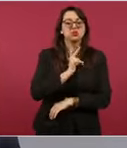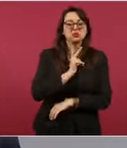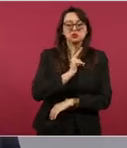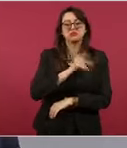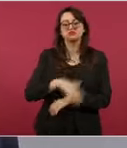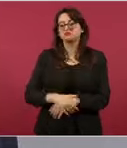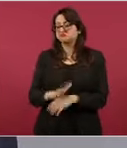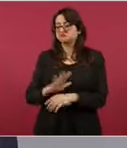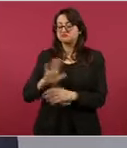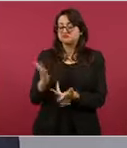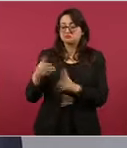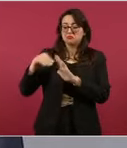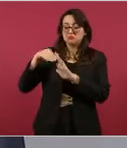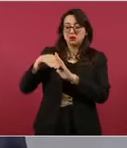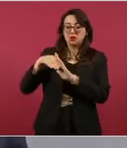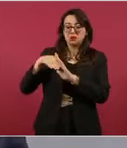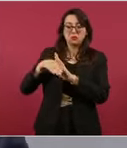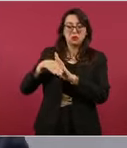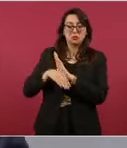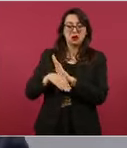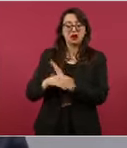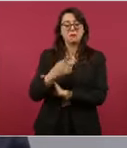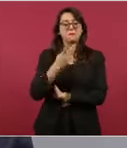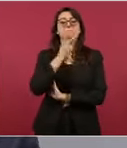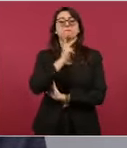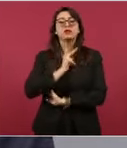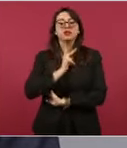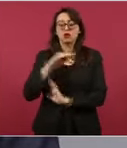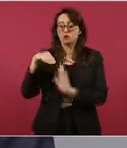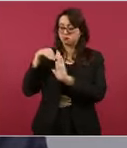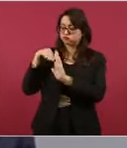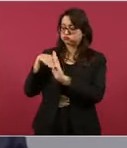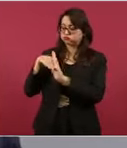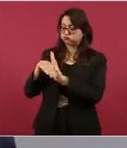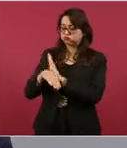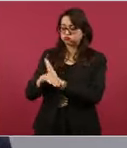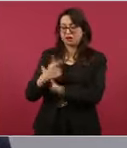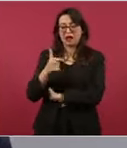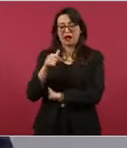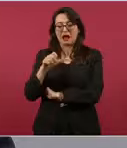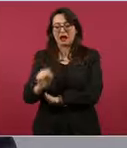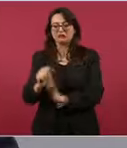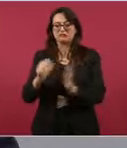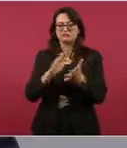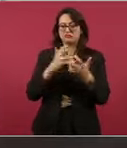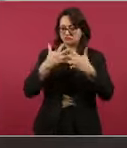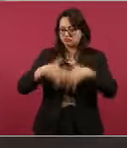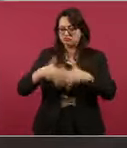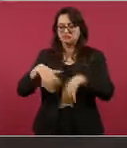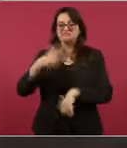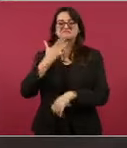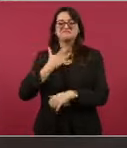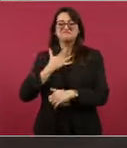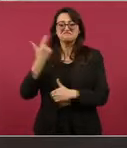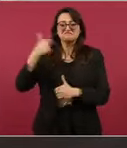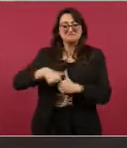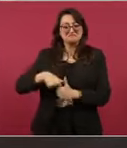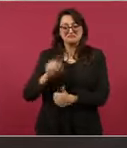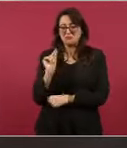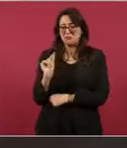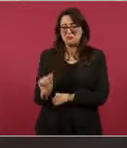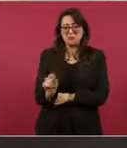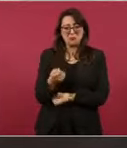continua en la producción de petróleo y gas, a niveles mínimos en producción de combustibles y con una deuda